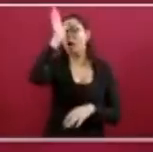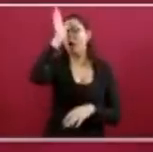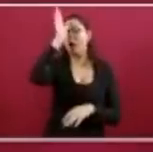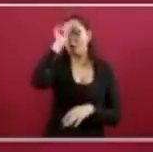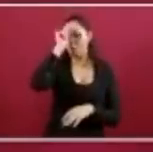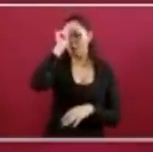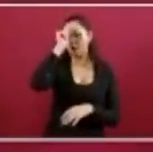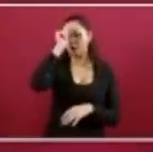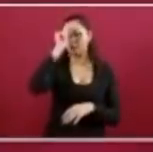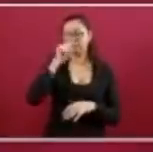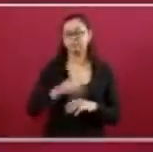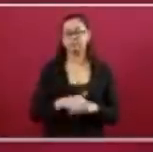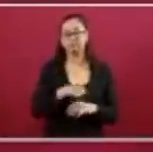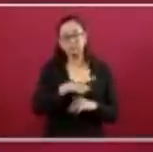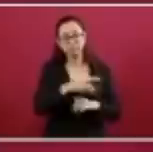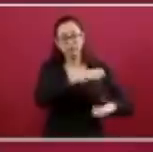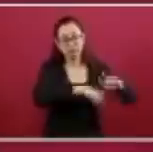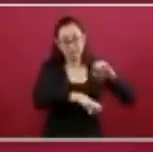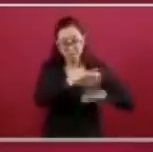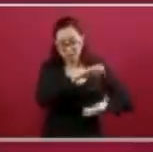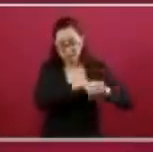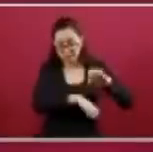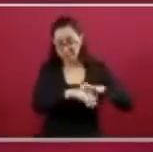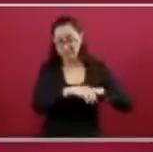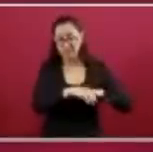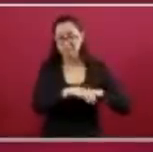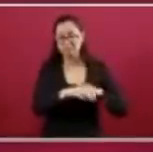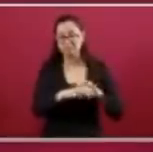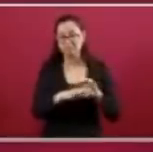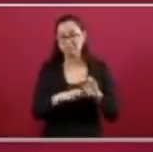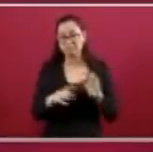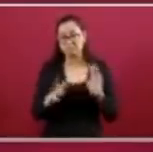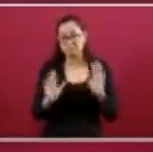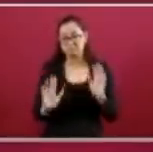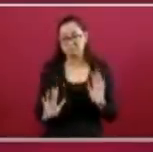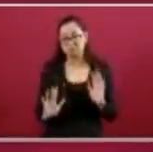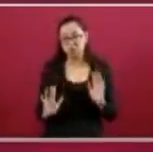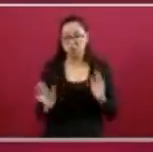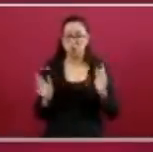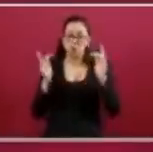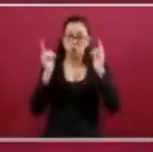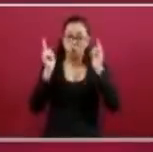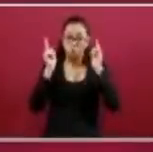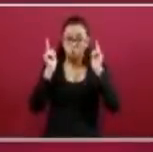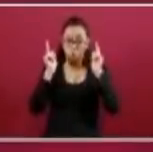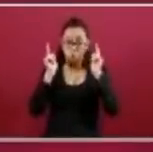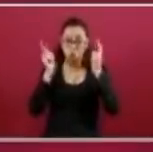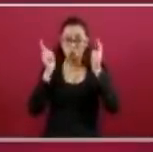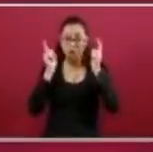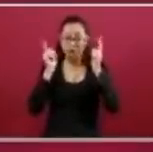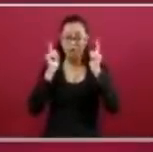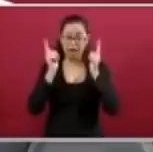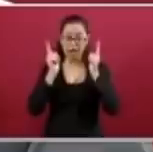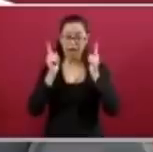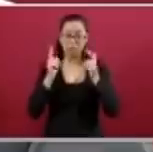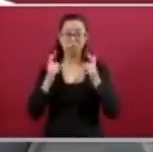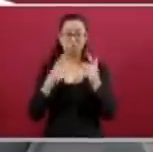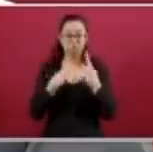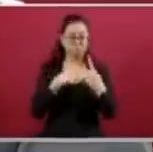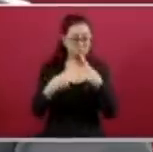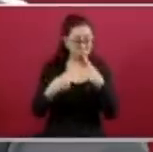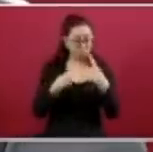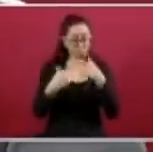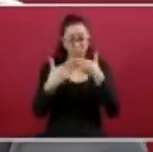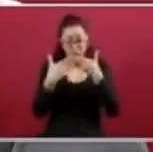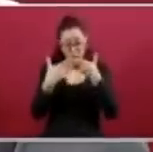con la participación de las empresas. Yo espero que, abriendo este diálogo